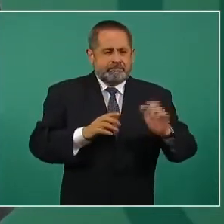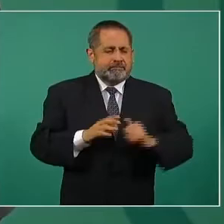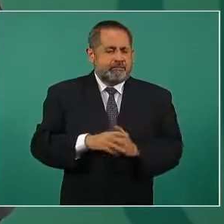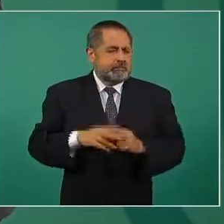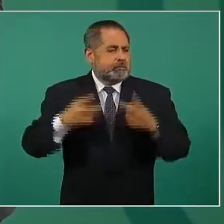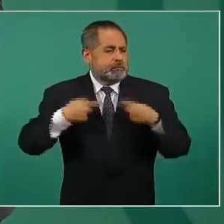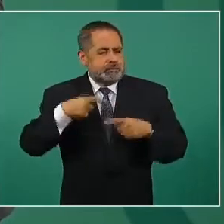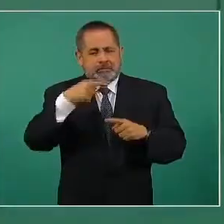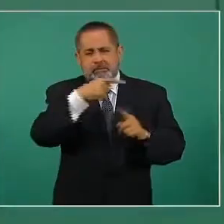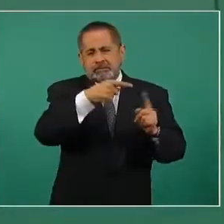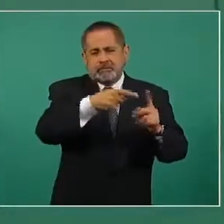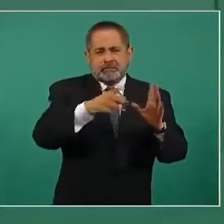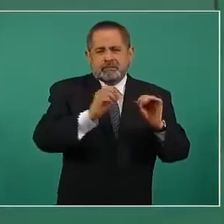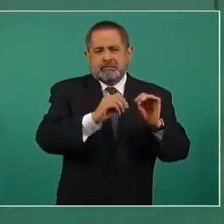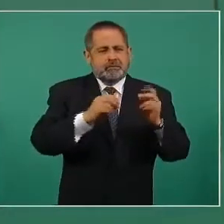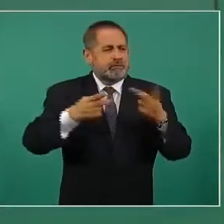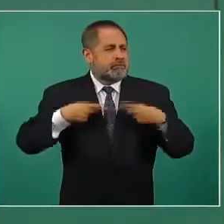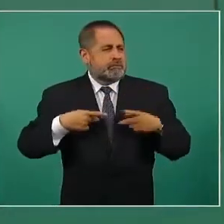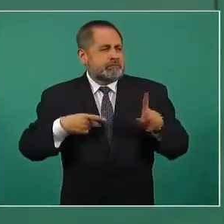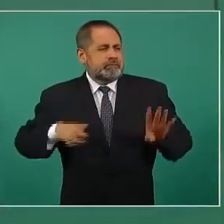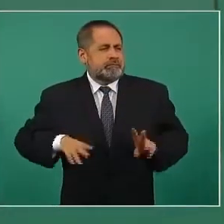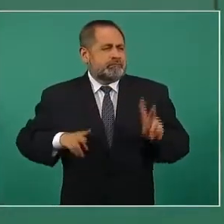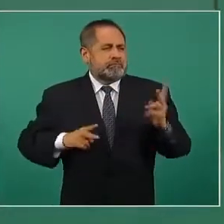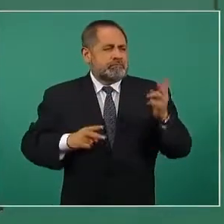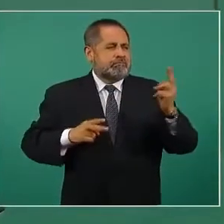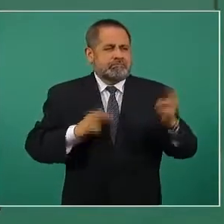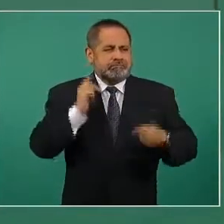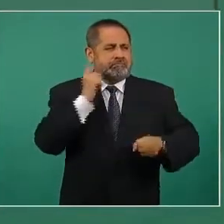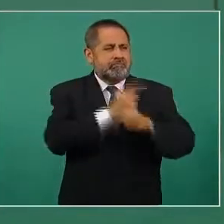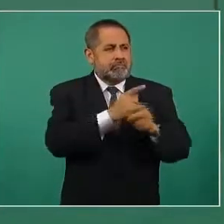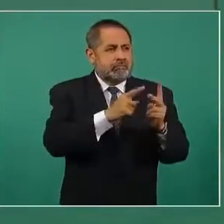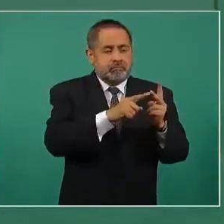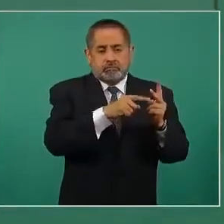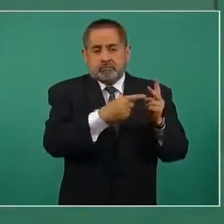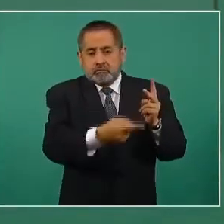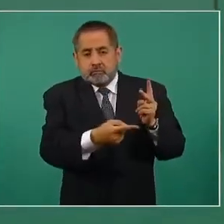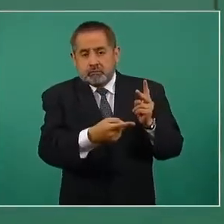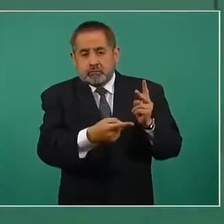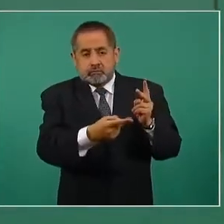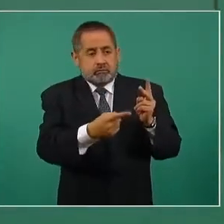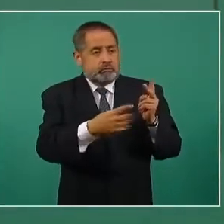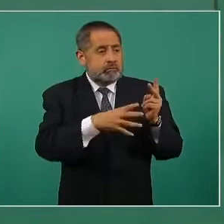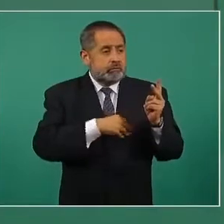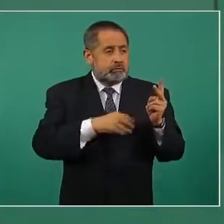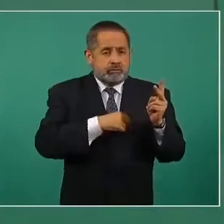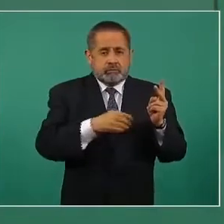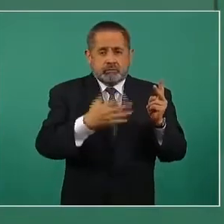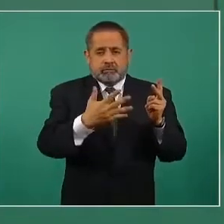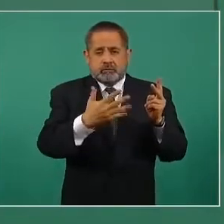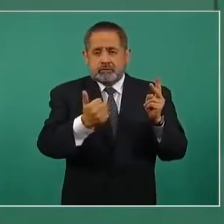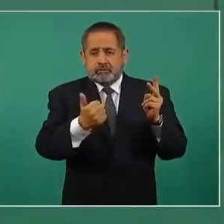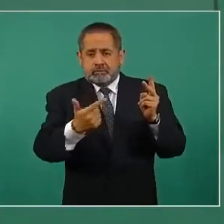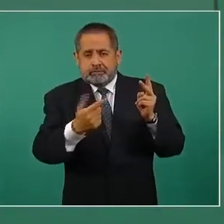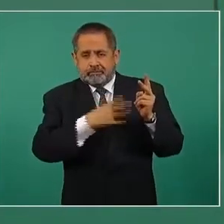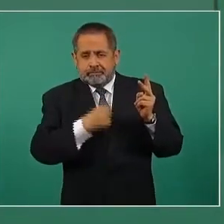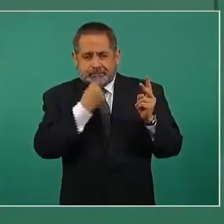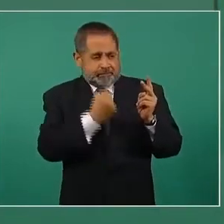una persona o a una pareja y tienen 5, 6, 7